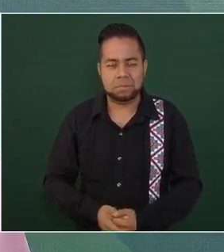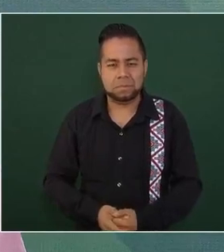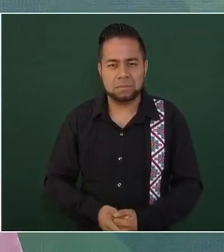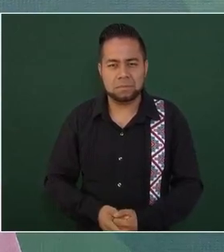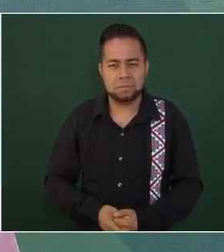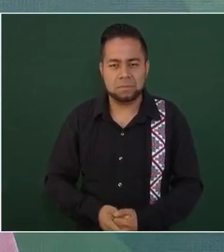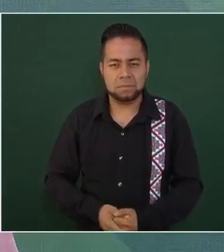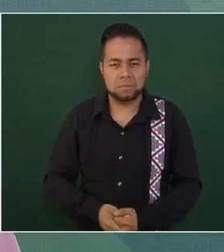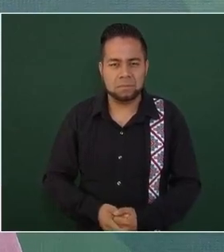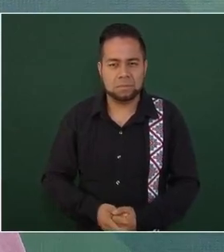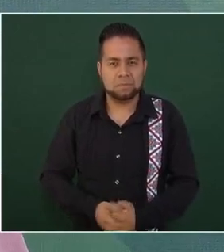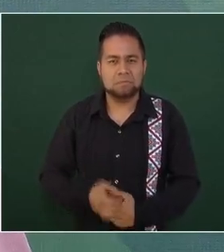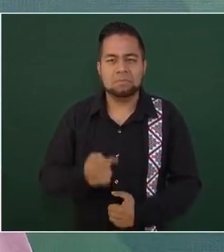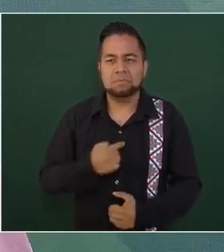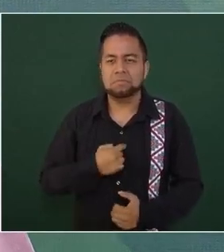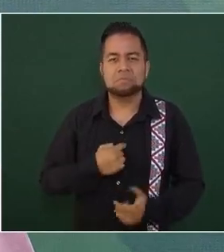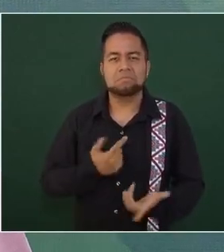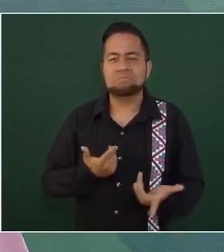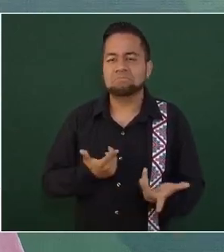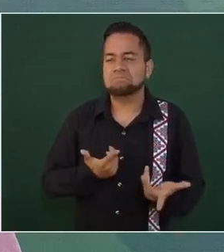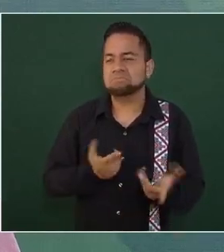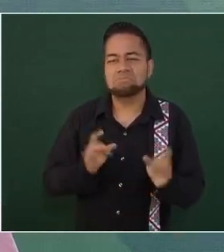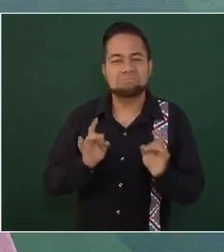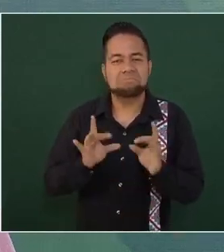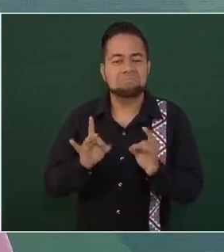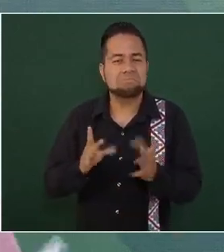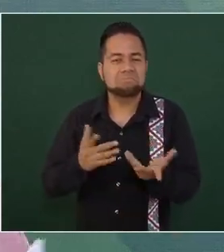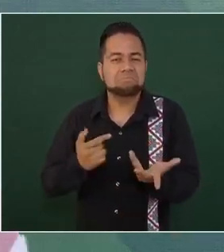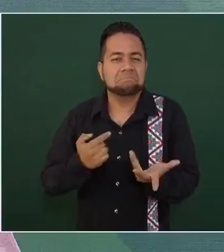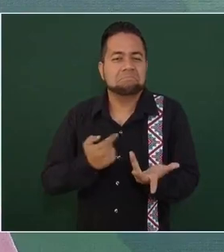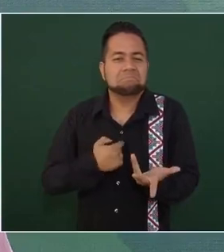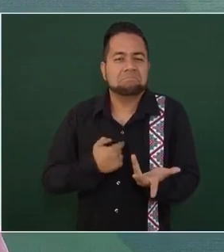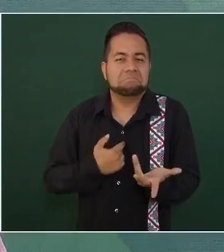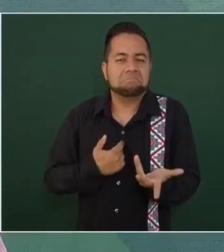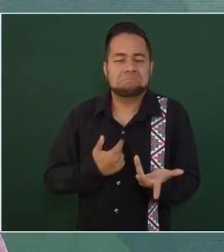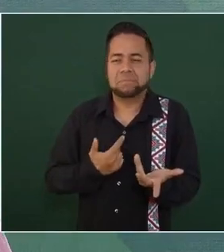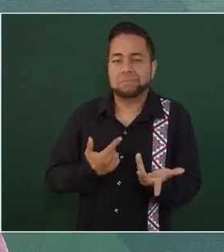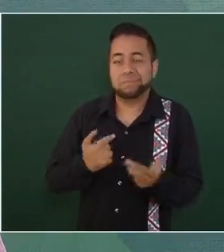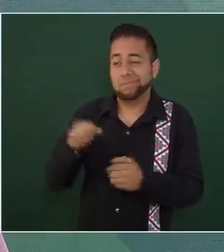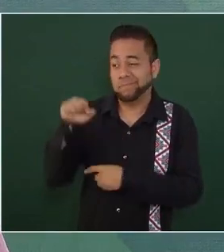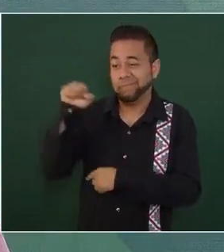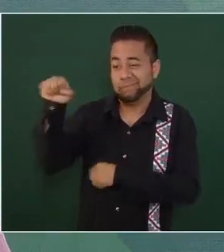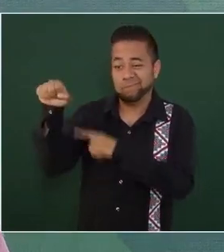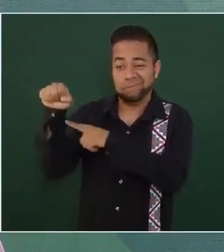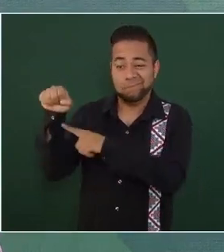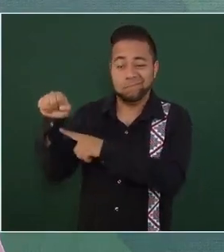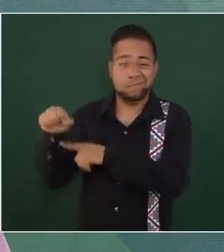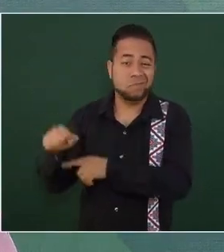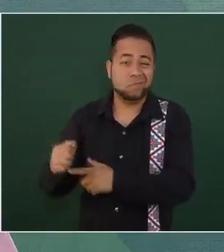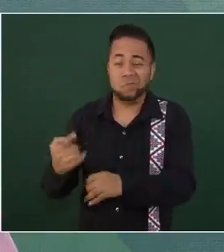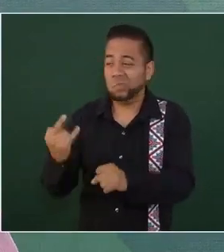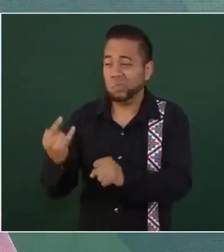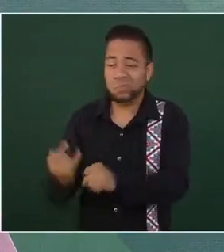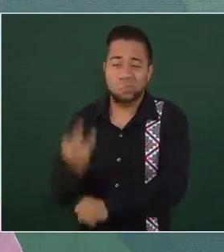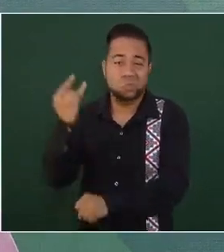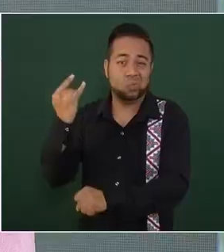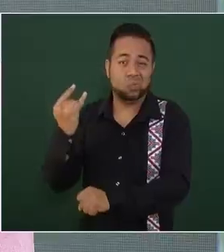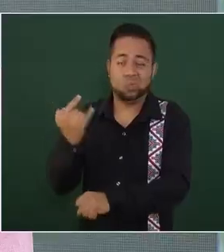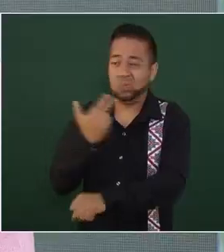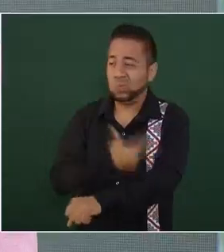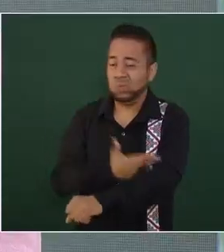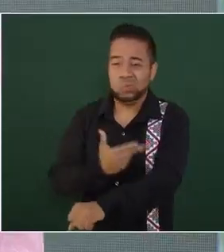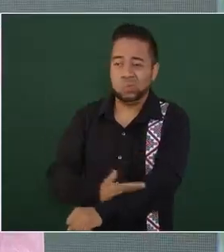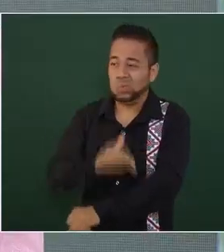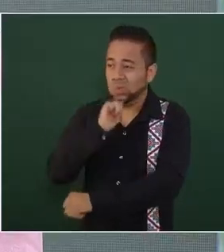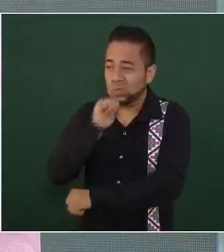caiga en el maniqueísmo la derecha es muy deshonesta es muy